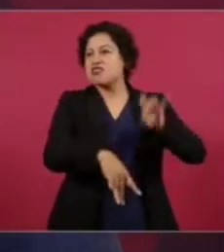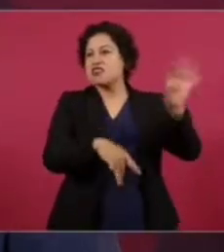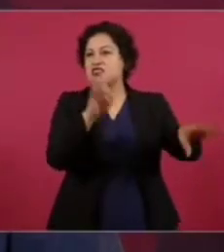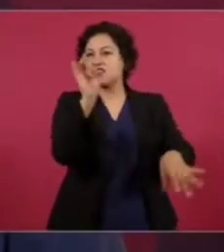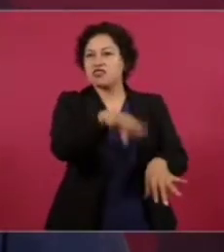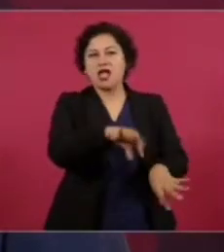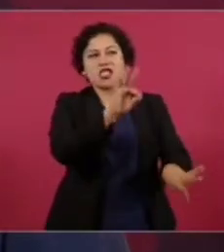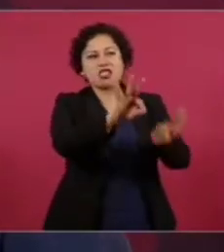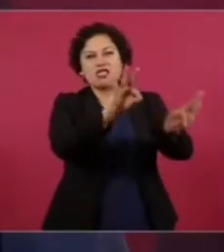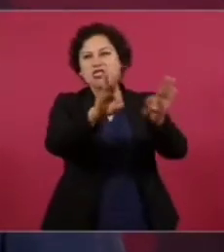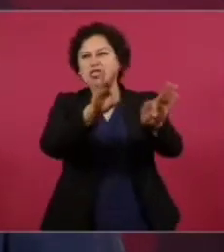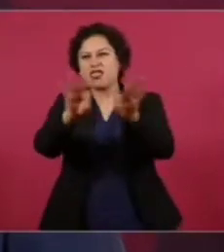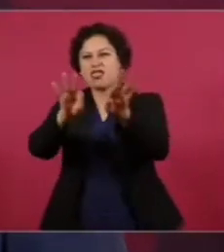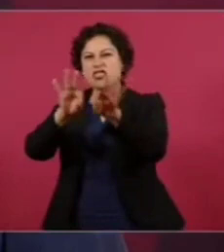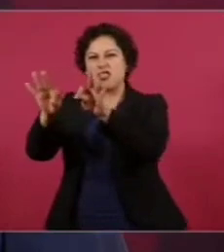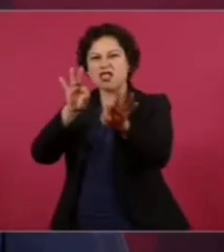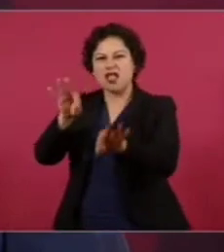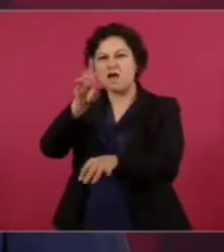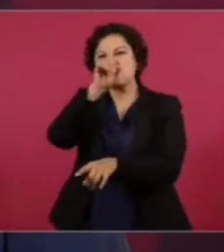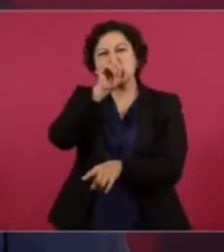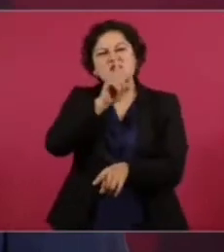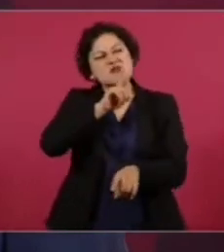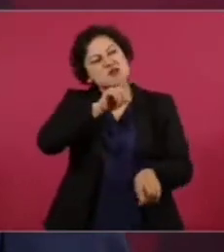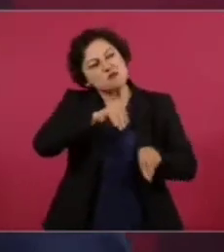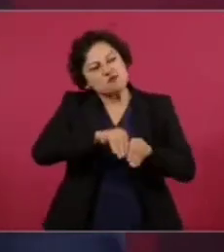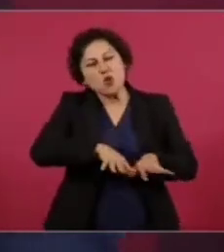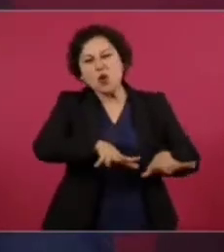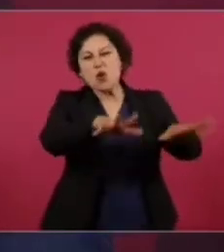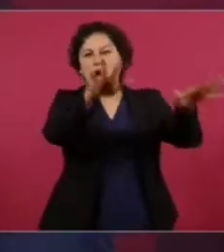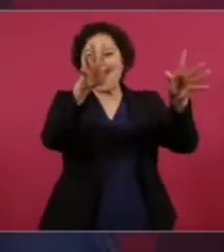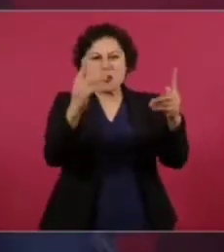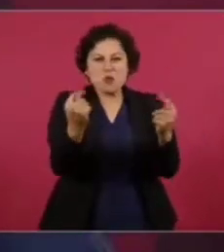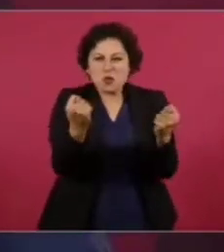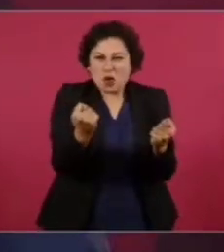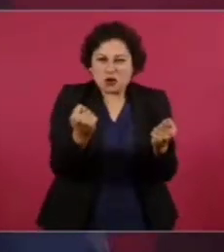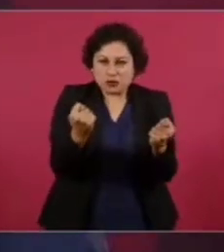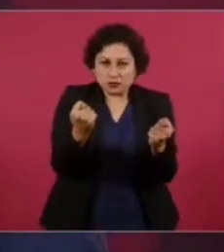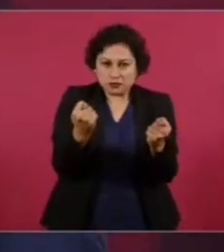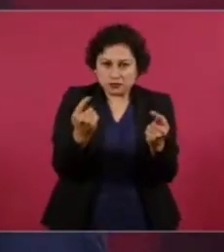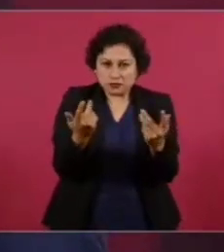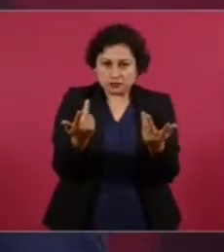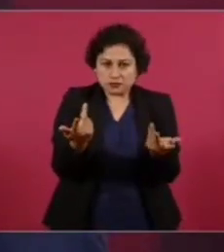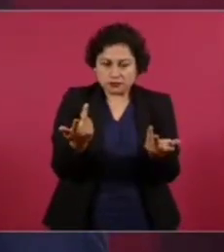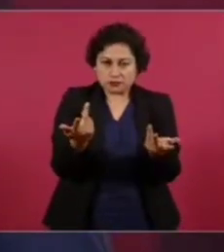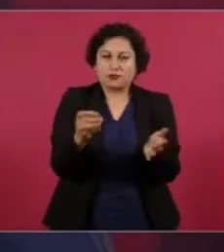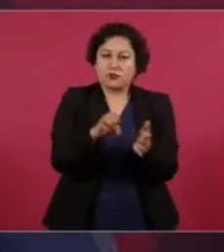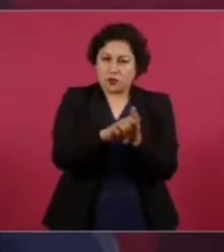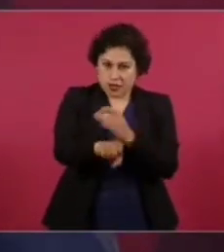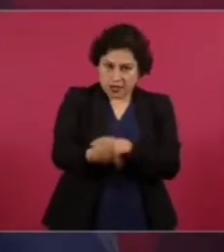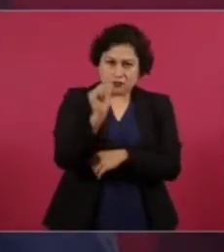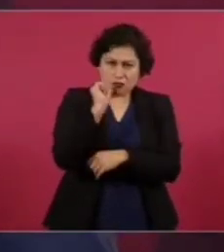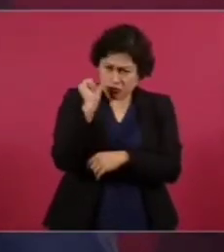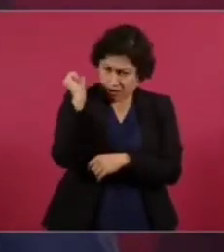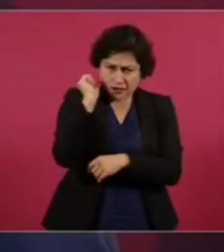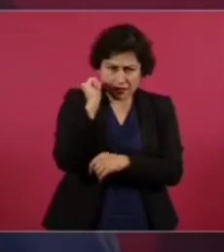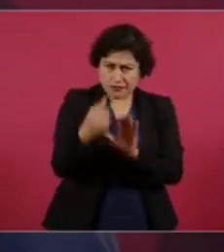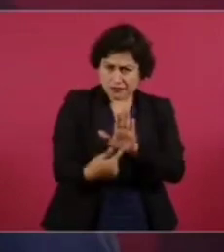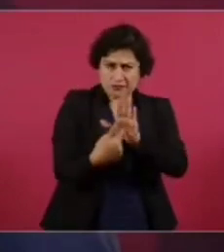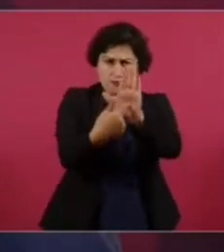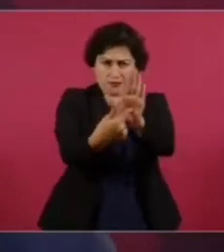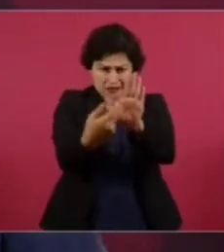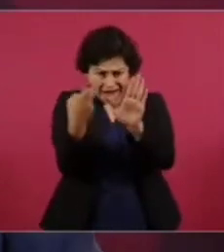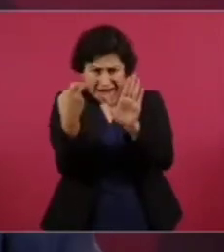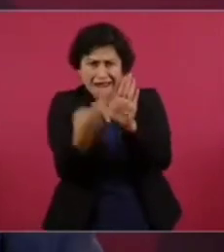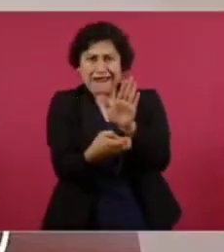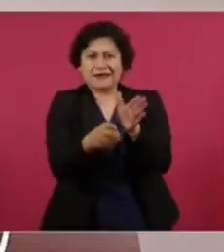como lo han hecho con nosotros, como se hizo ayer, como lo dimos a conocer ayer.